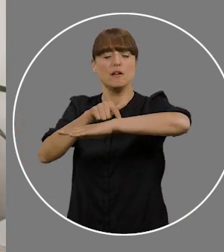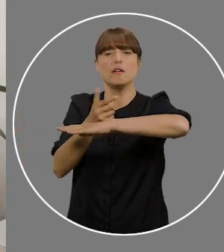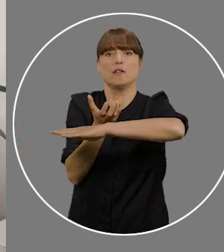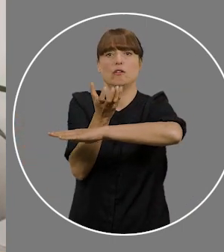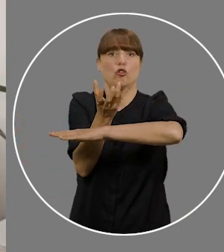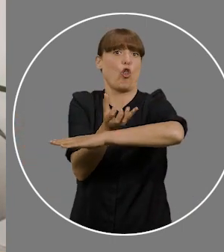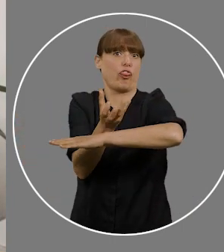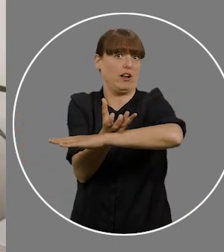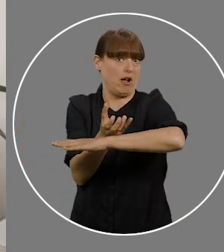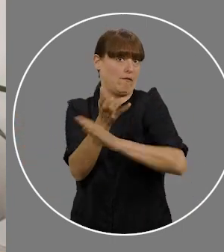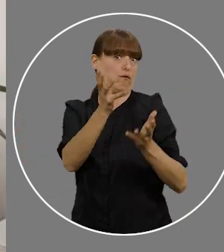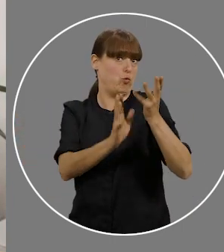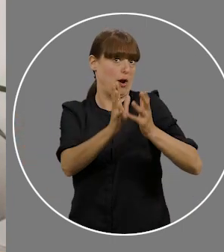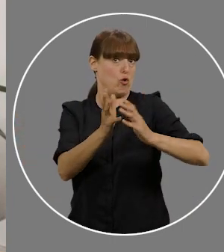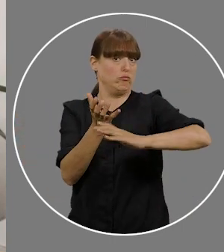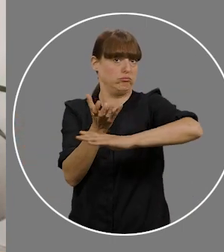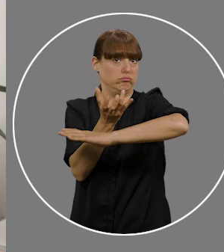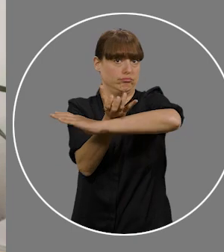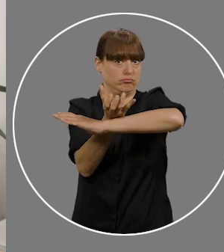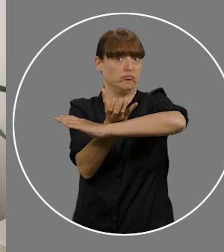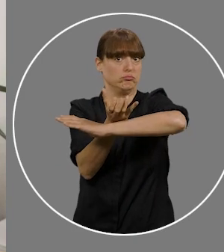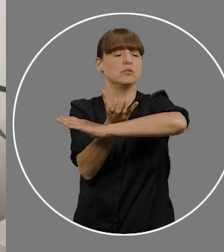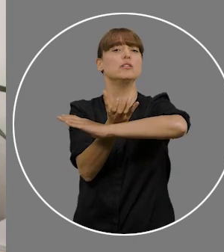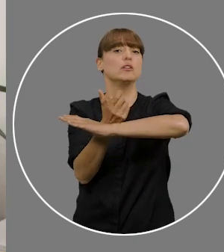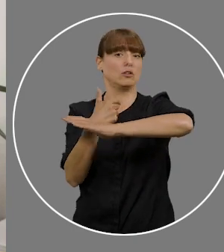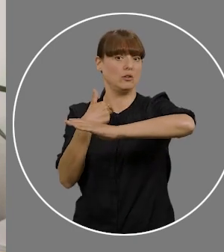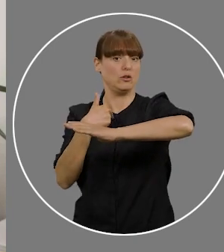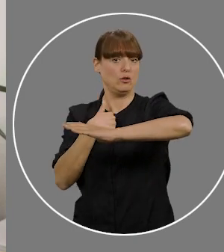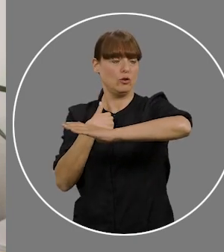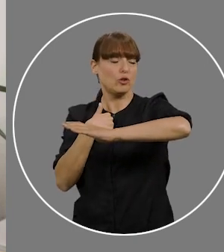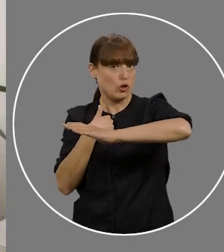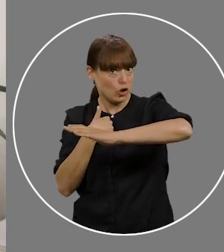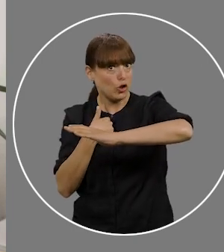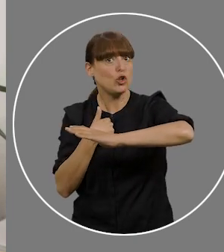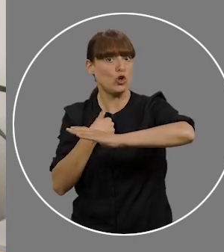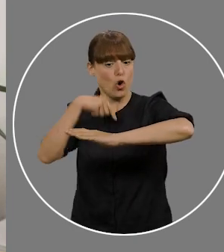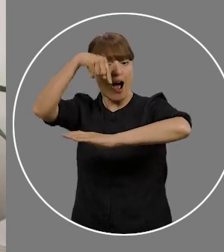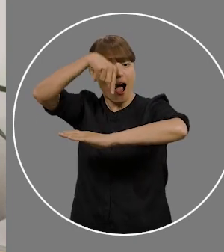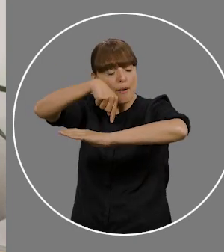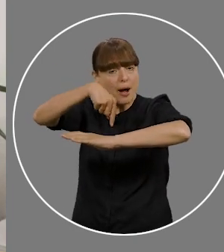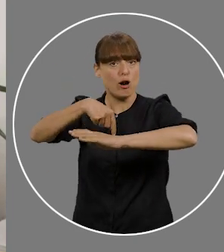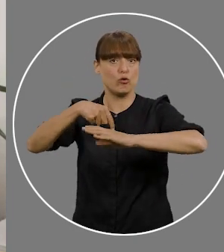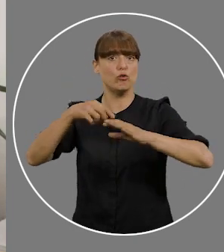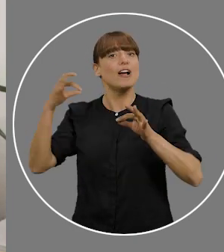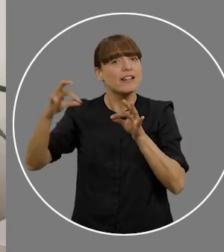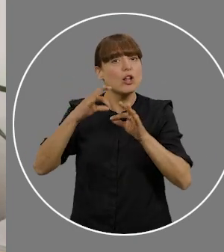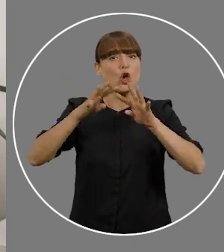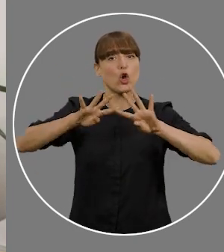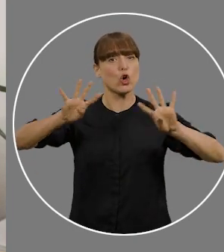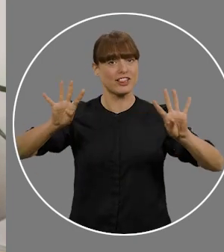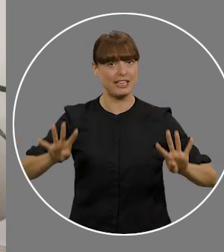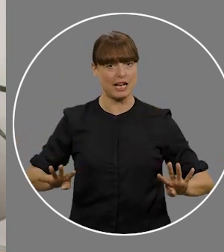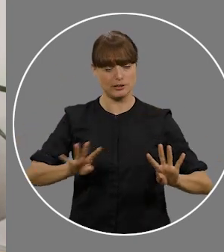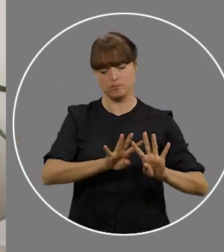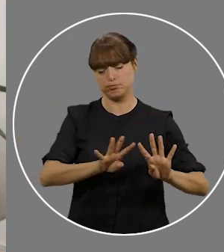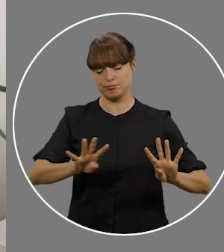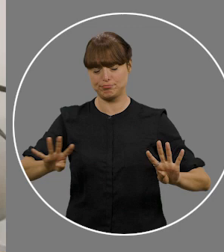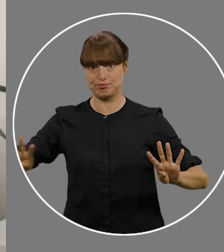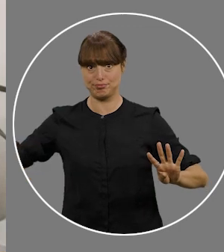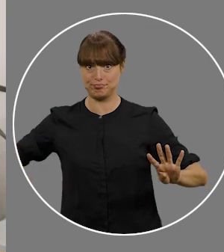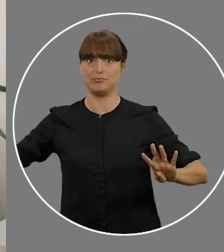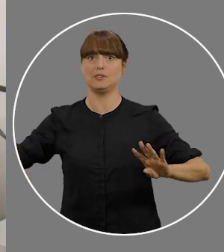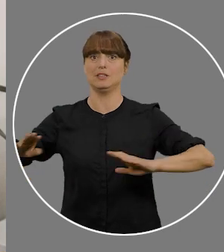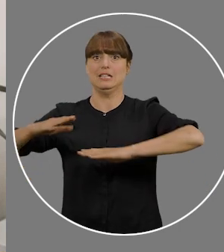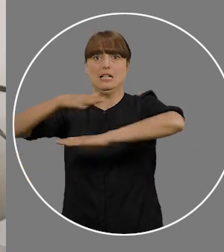¿sabe? Sí. Y luego, pues claro, yo pues cogí y le puse como unas cortinitas abajo y arriba pues a lo